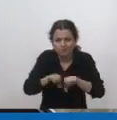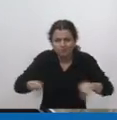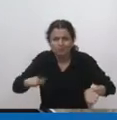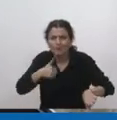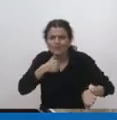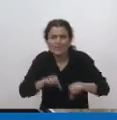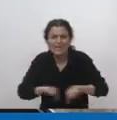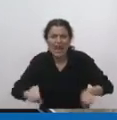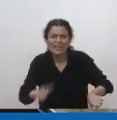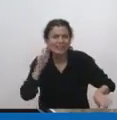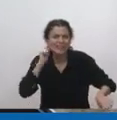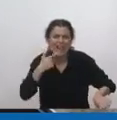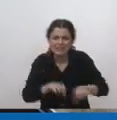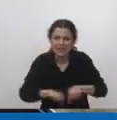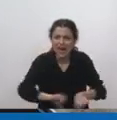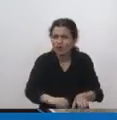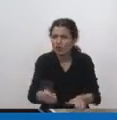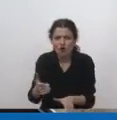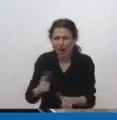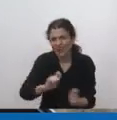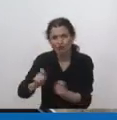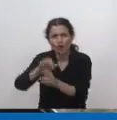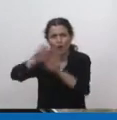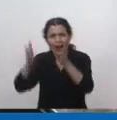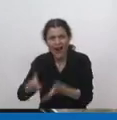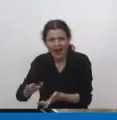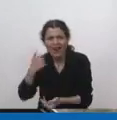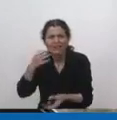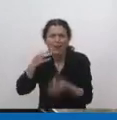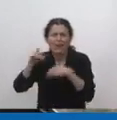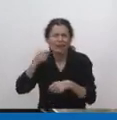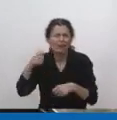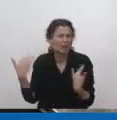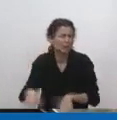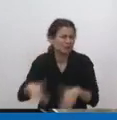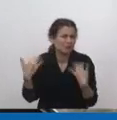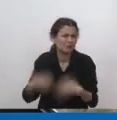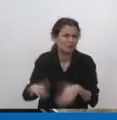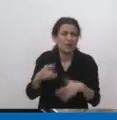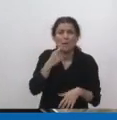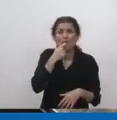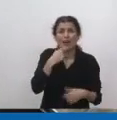natural, en provincias electrodependientes como la mía.